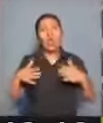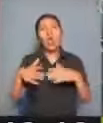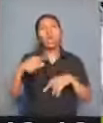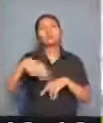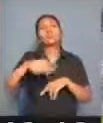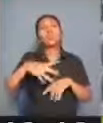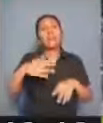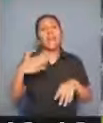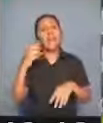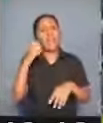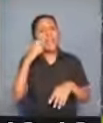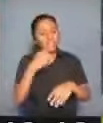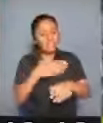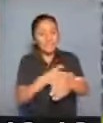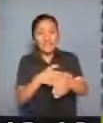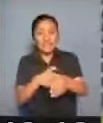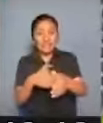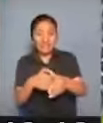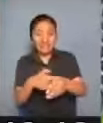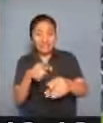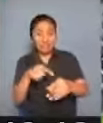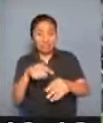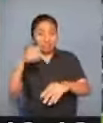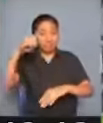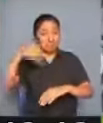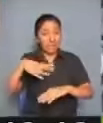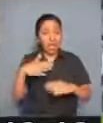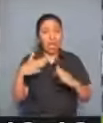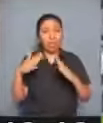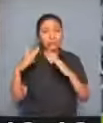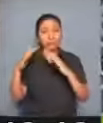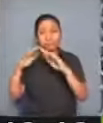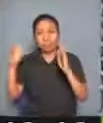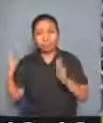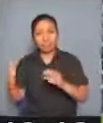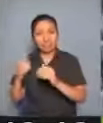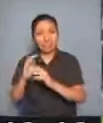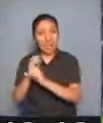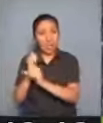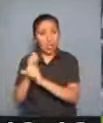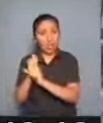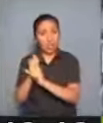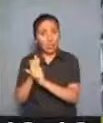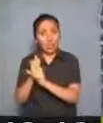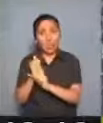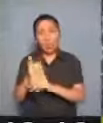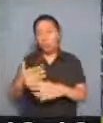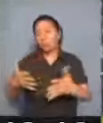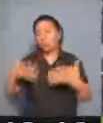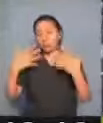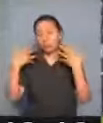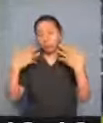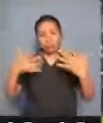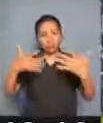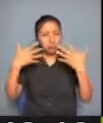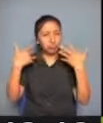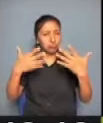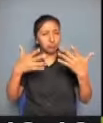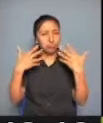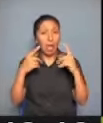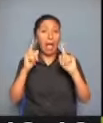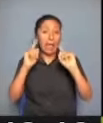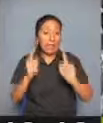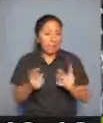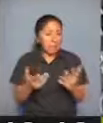de la vieja terminal ubicados Precisamente en las paradas de los colectivos intenso calor mucho calor mucha humedad